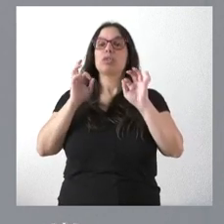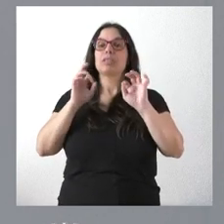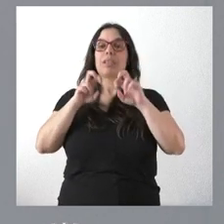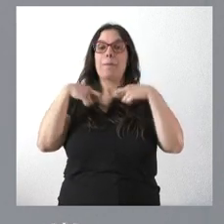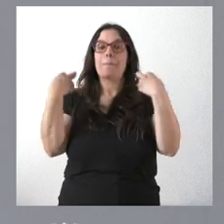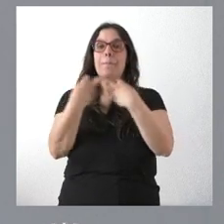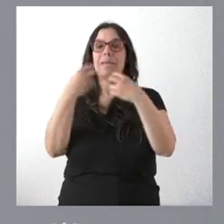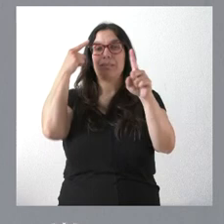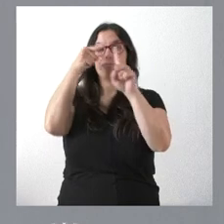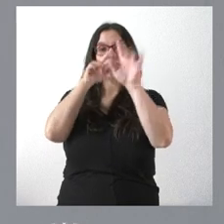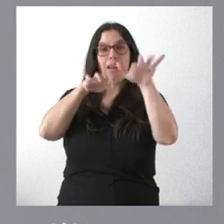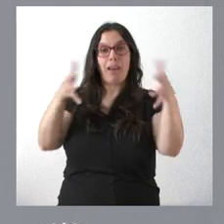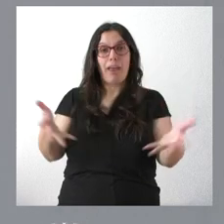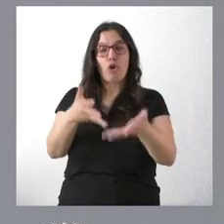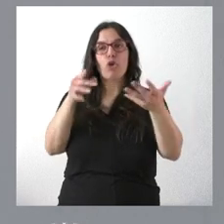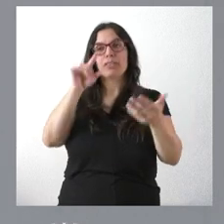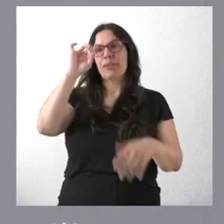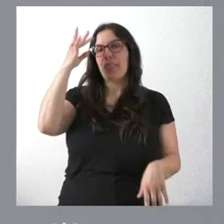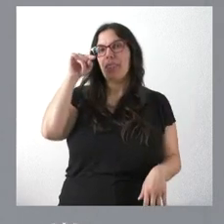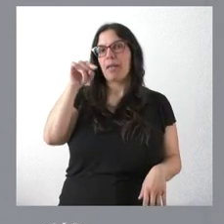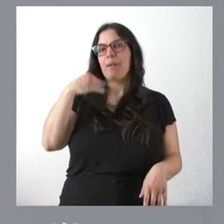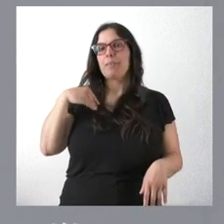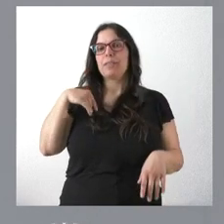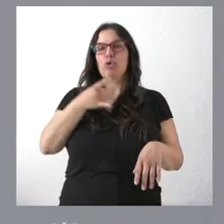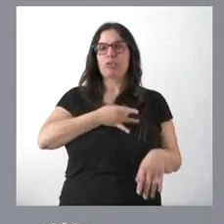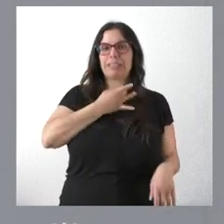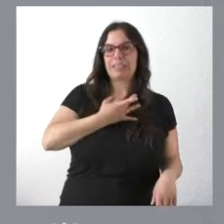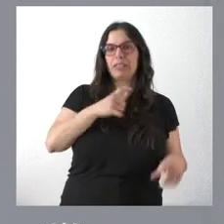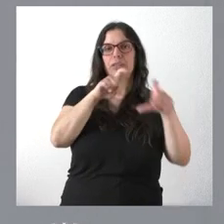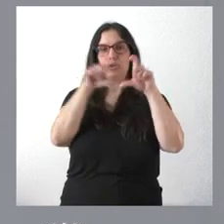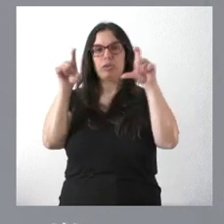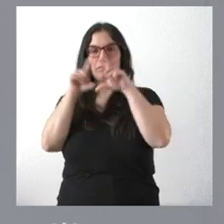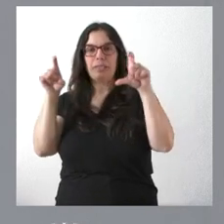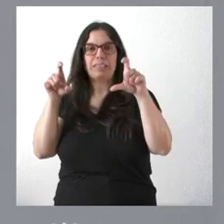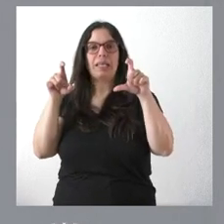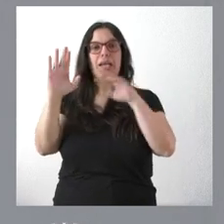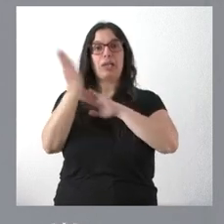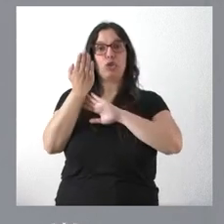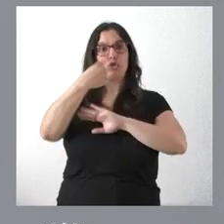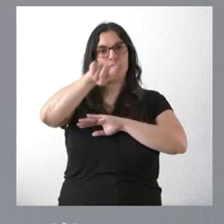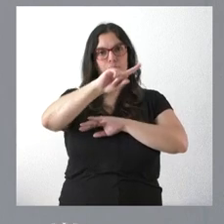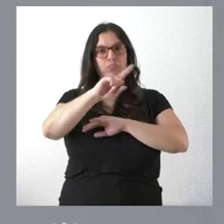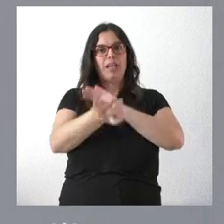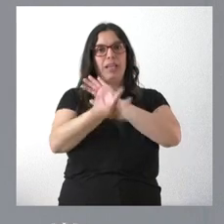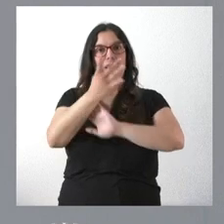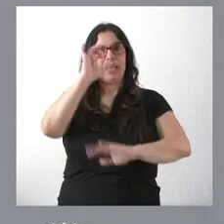por León, saben ustedes que esta es una iniciativa de los agentes sociales y económicos de León. Siempre que